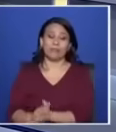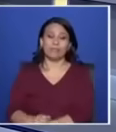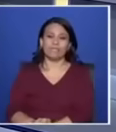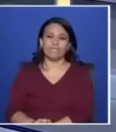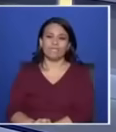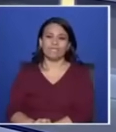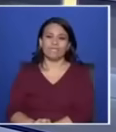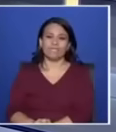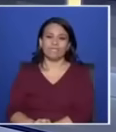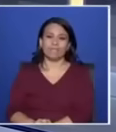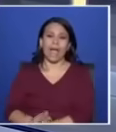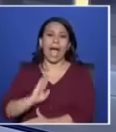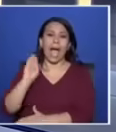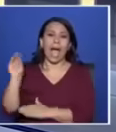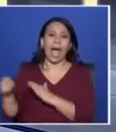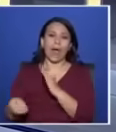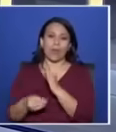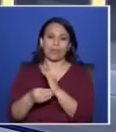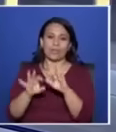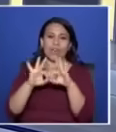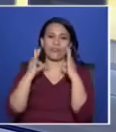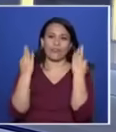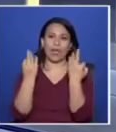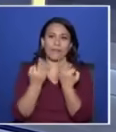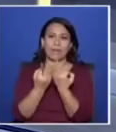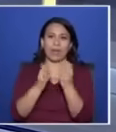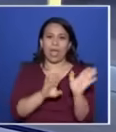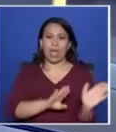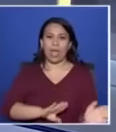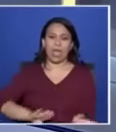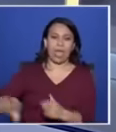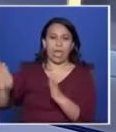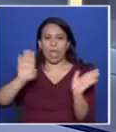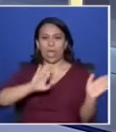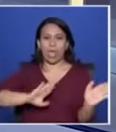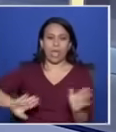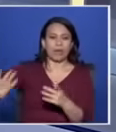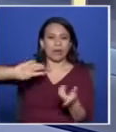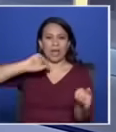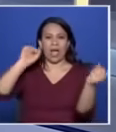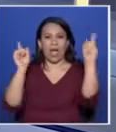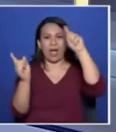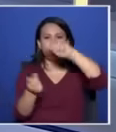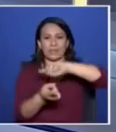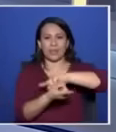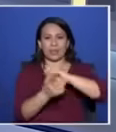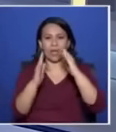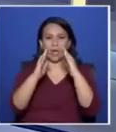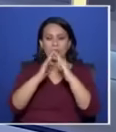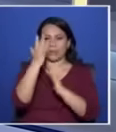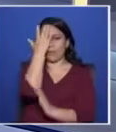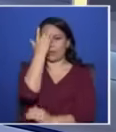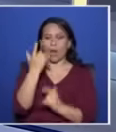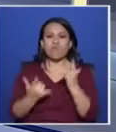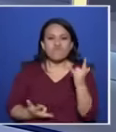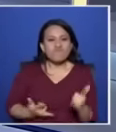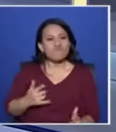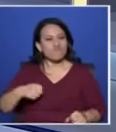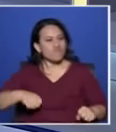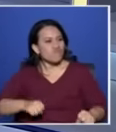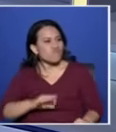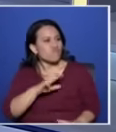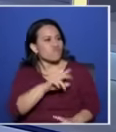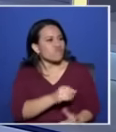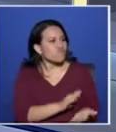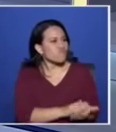Y se incrementa el número de familias que han sido desplazadas por los grupos de delincuencia organizada en el noroeste de Guayaquil. Según la